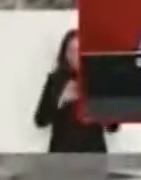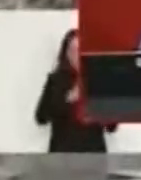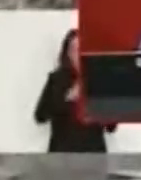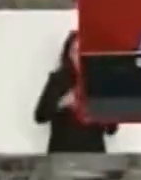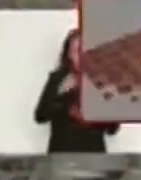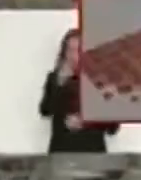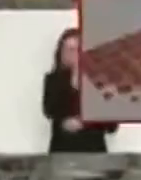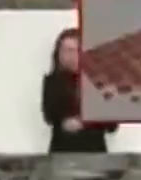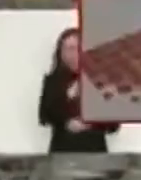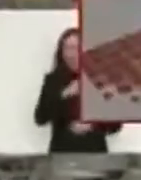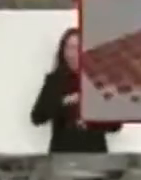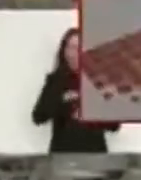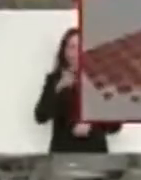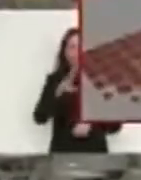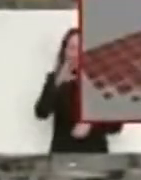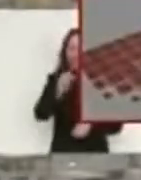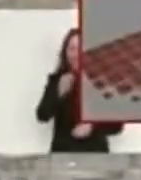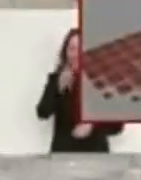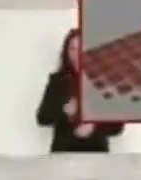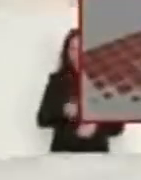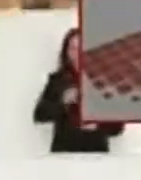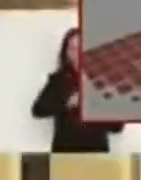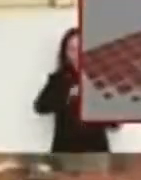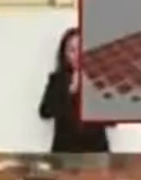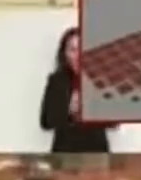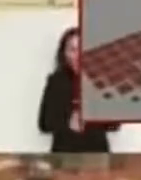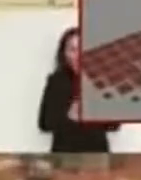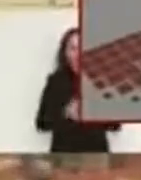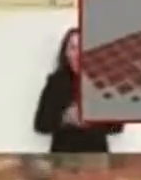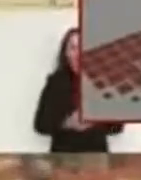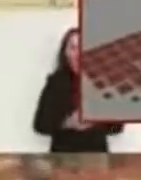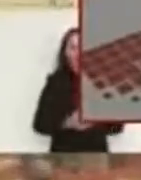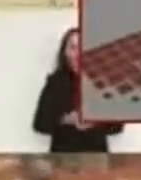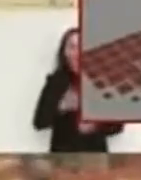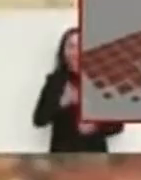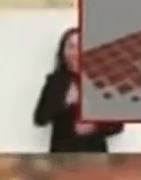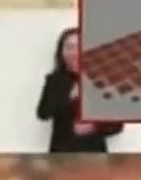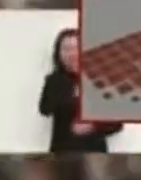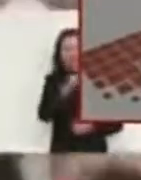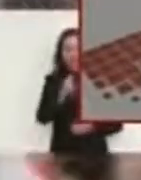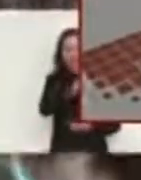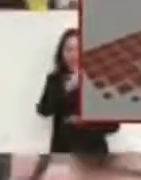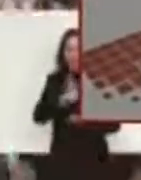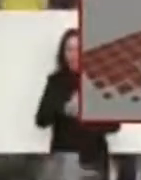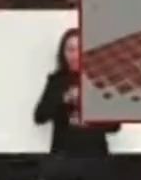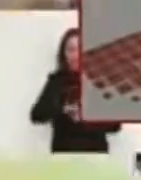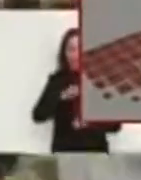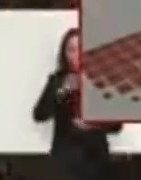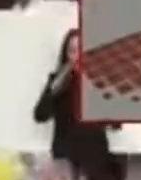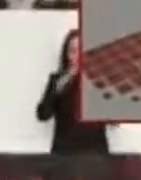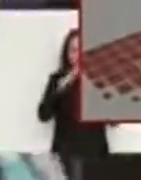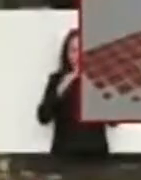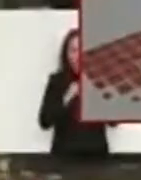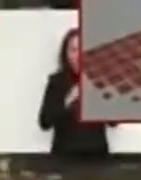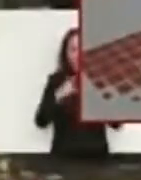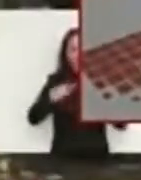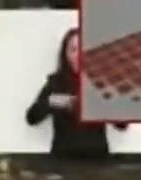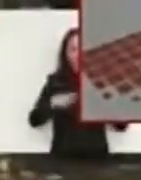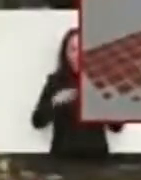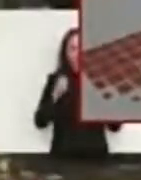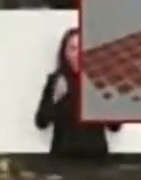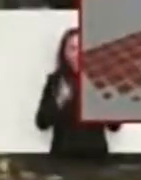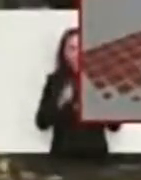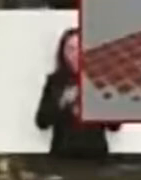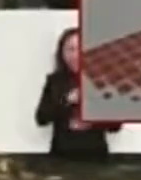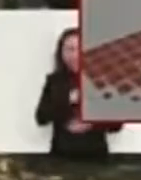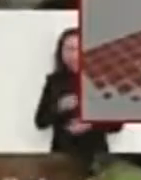Pero un problema que la vivienda ha sido, pues, factor central en su provocación. Es decir, los crecimientos